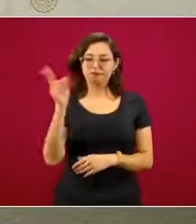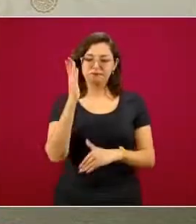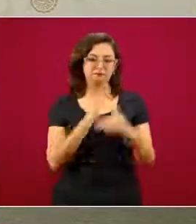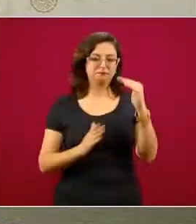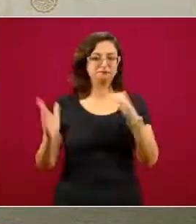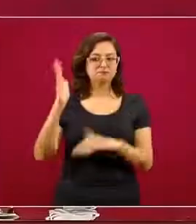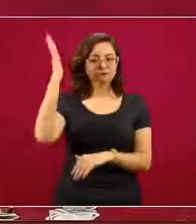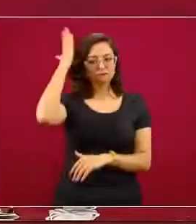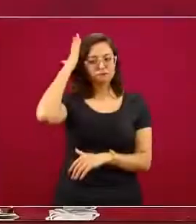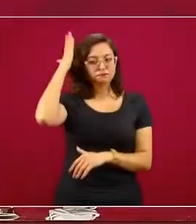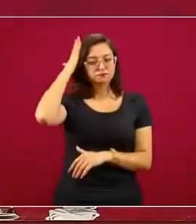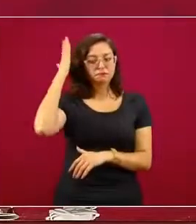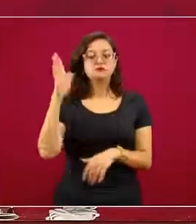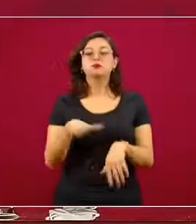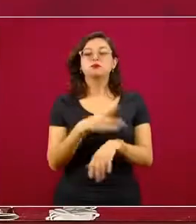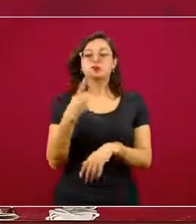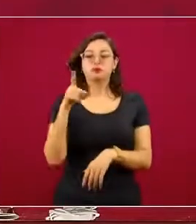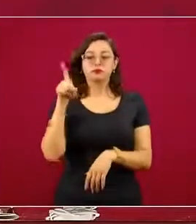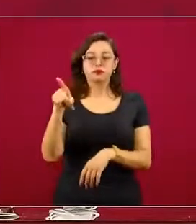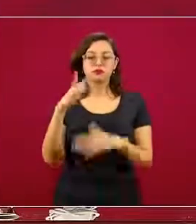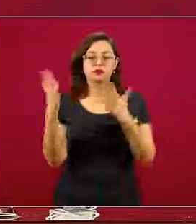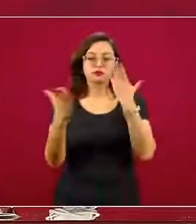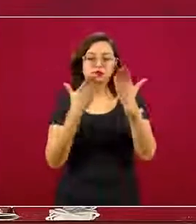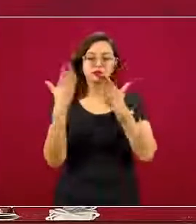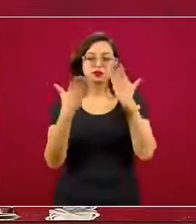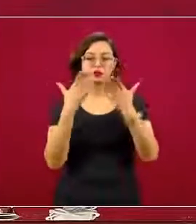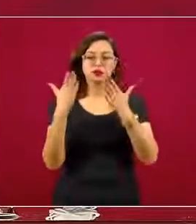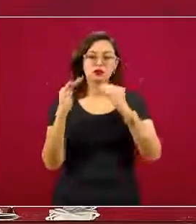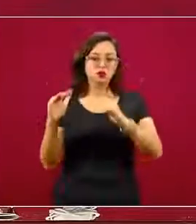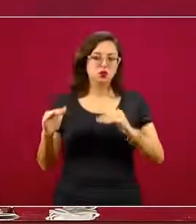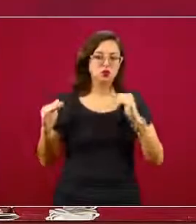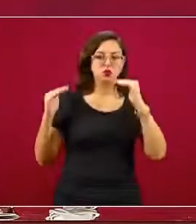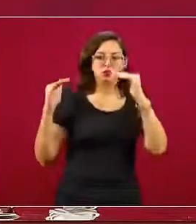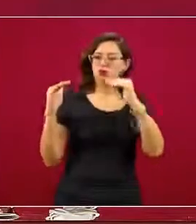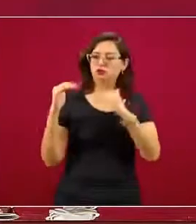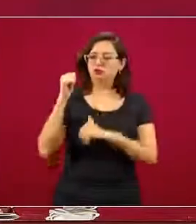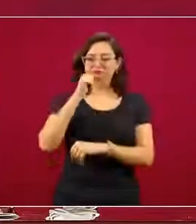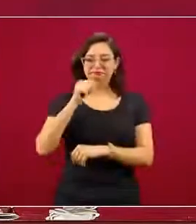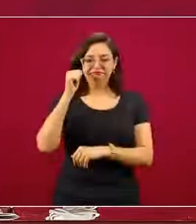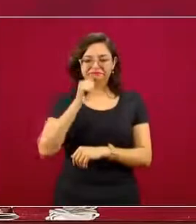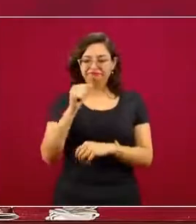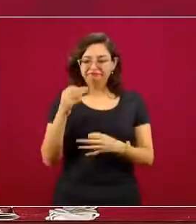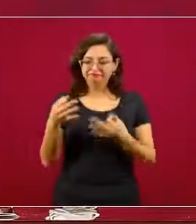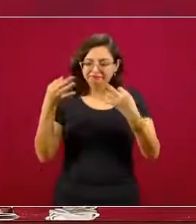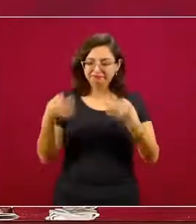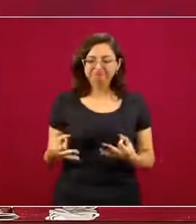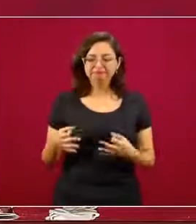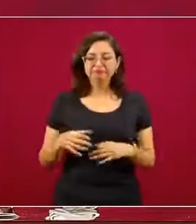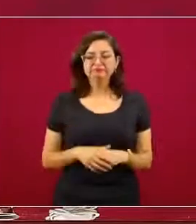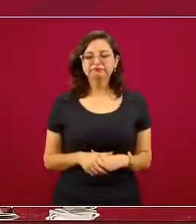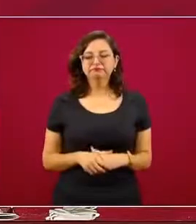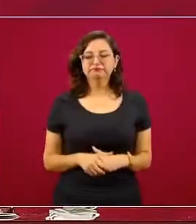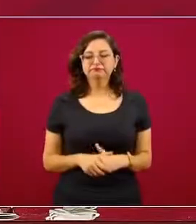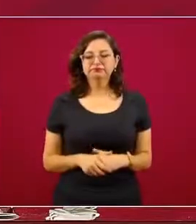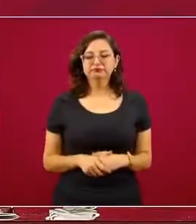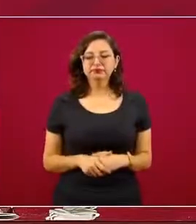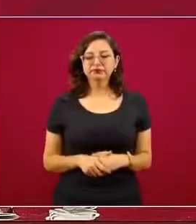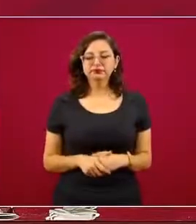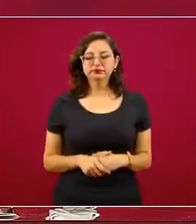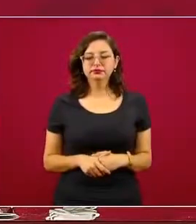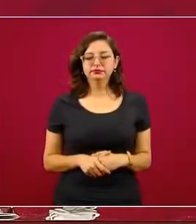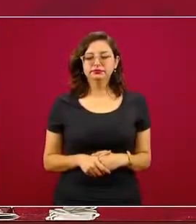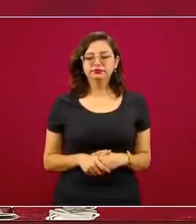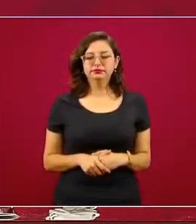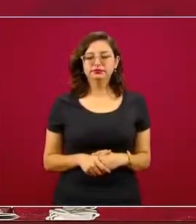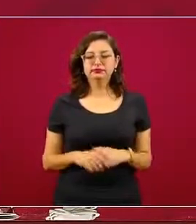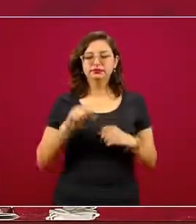suele ser un centro académico de alta competencia, alta calidad, que siempre está innovando.